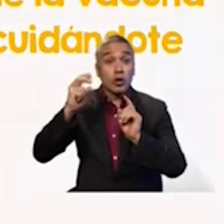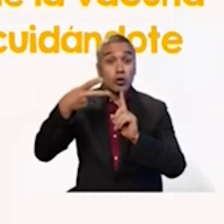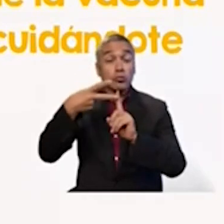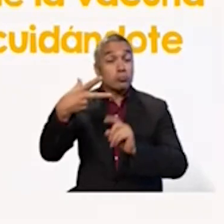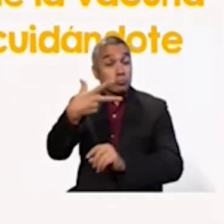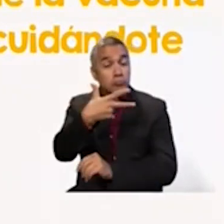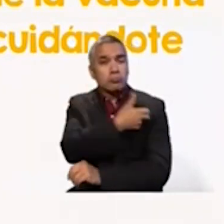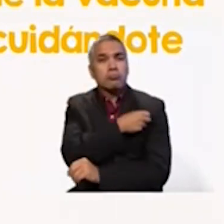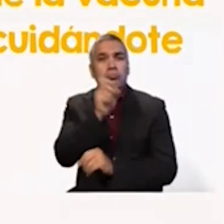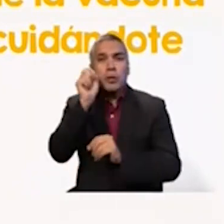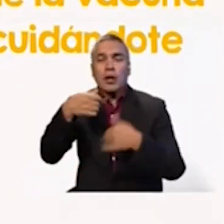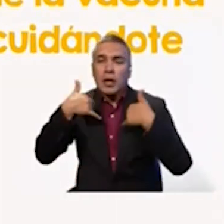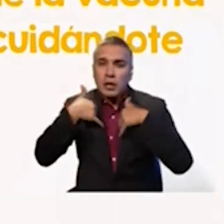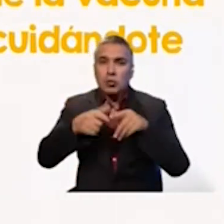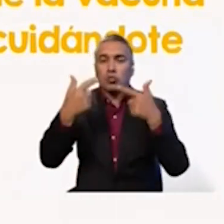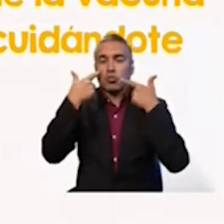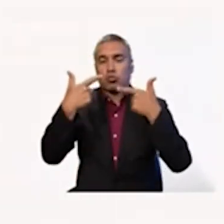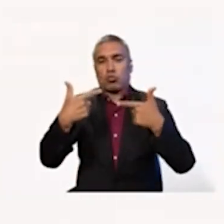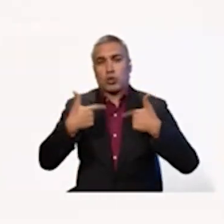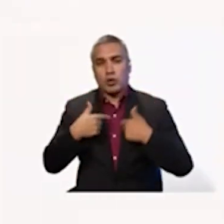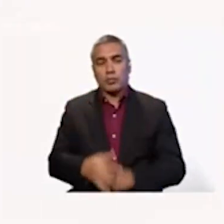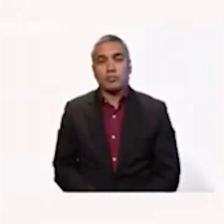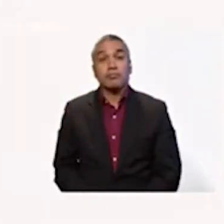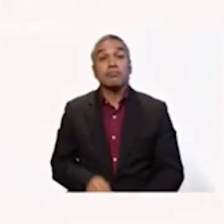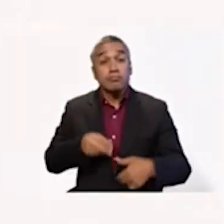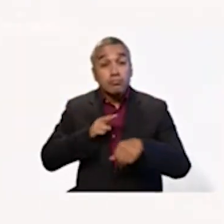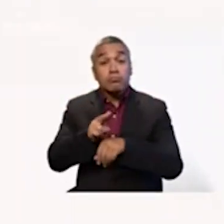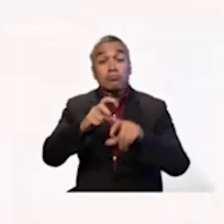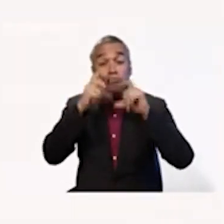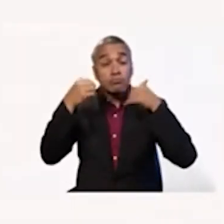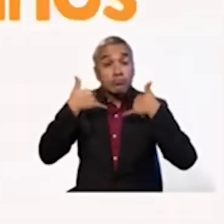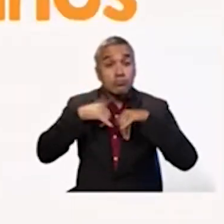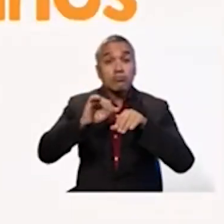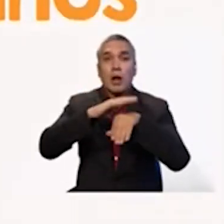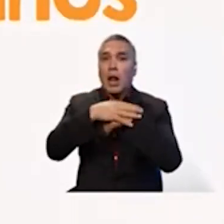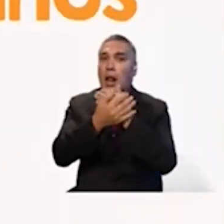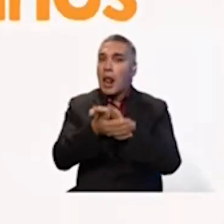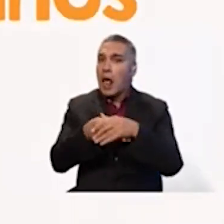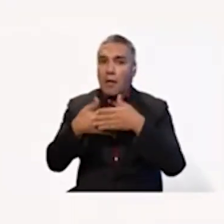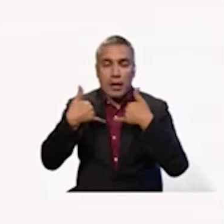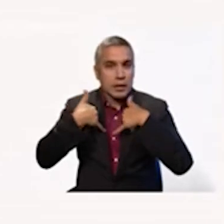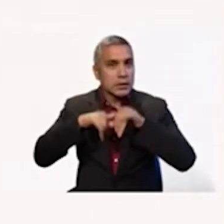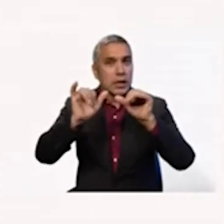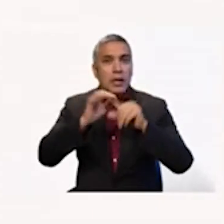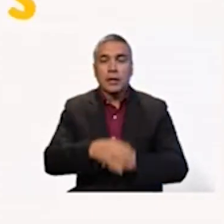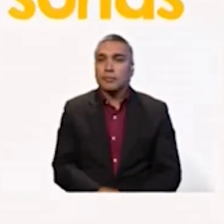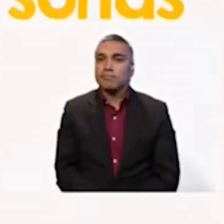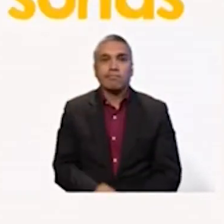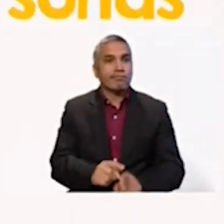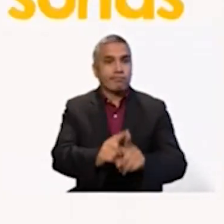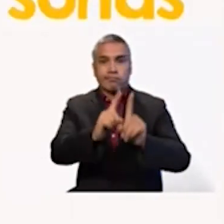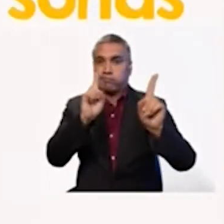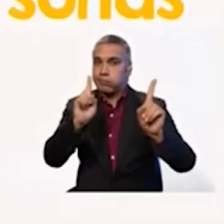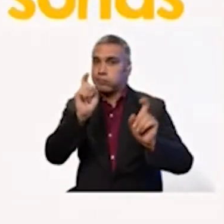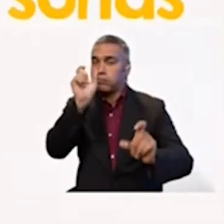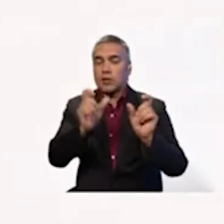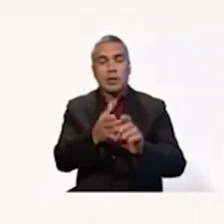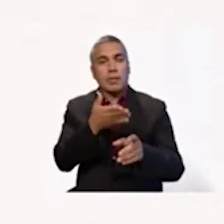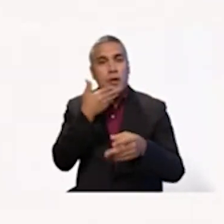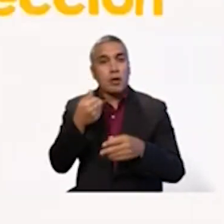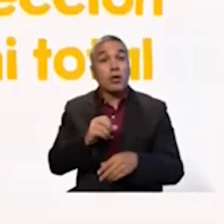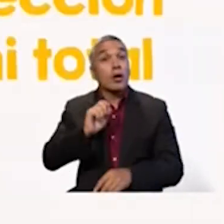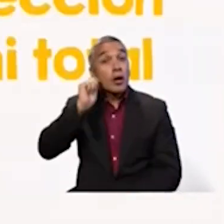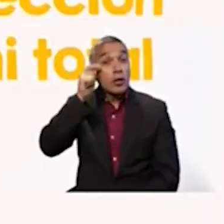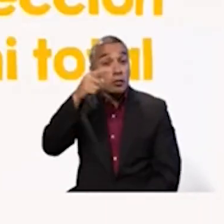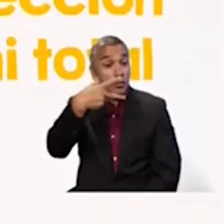de la vacuna, debes seguir cuidándote. Sigue usando mascarilla, lávate frecuentemente las manos y mantén distancia entre personas.